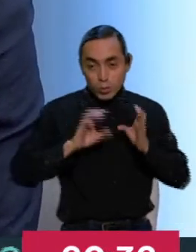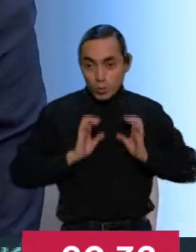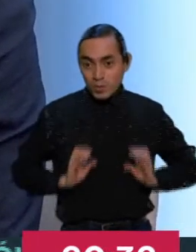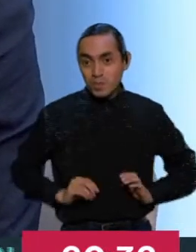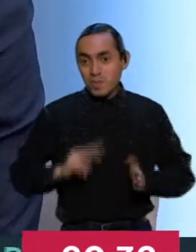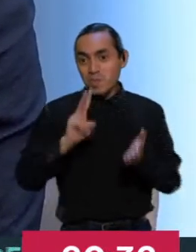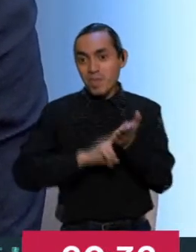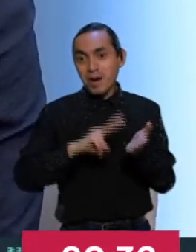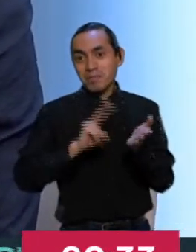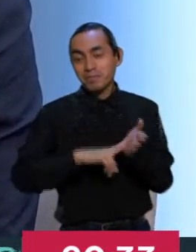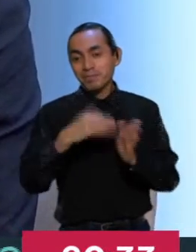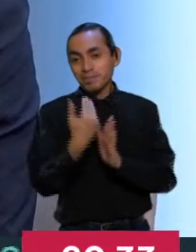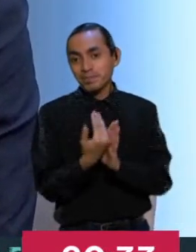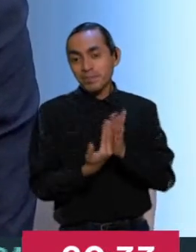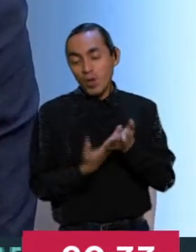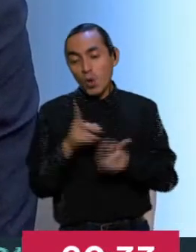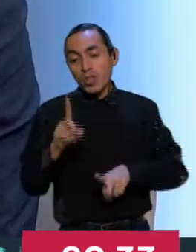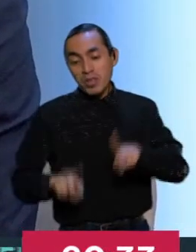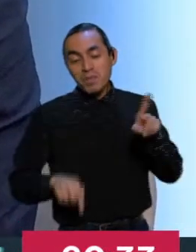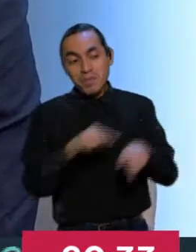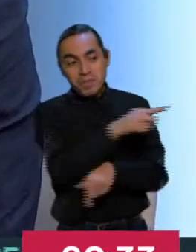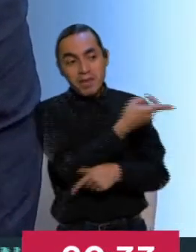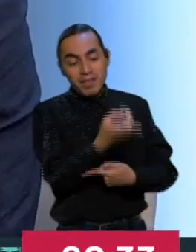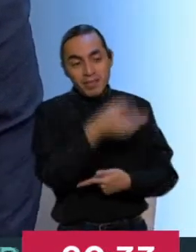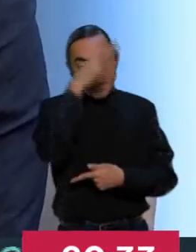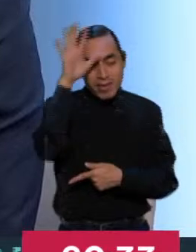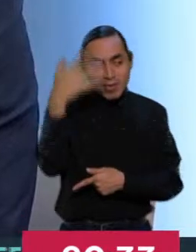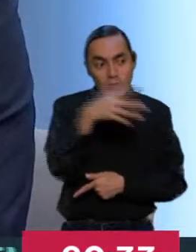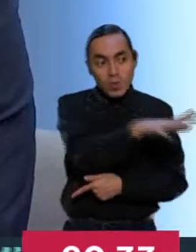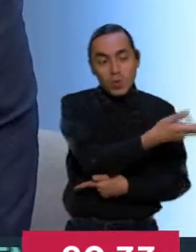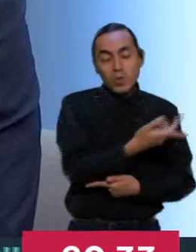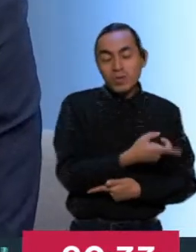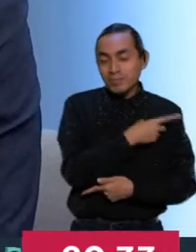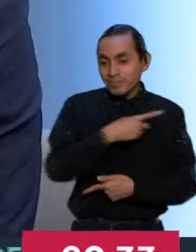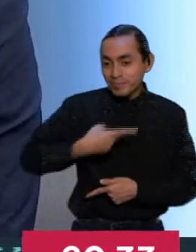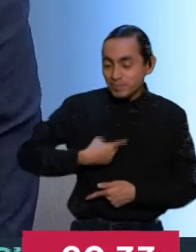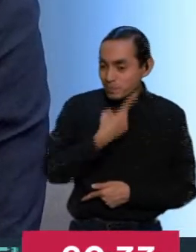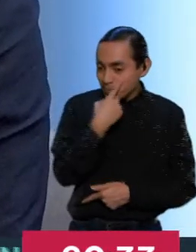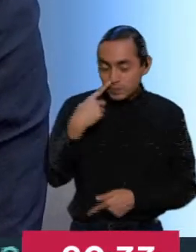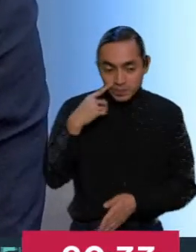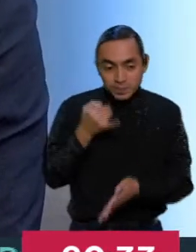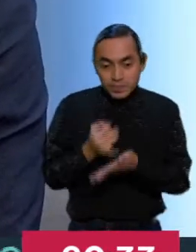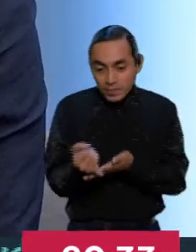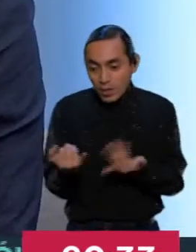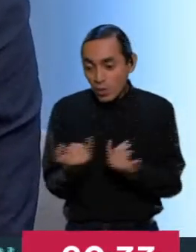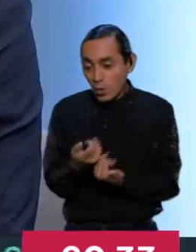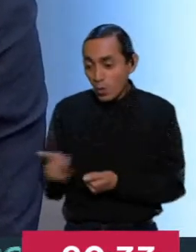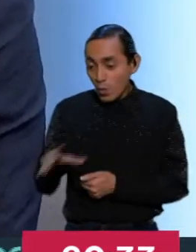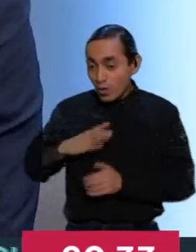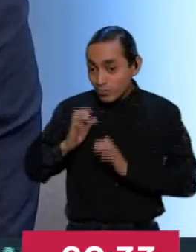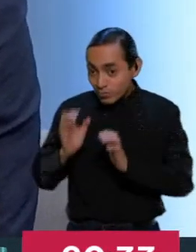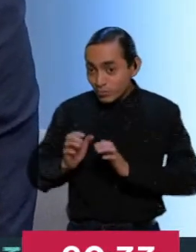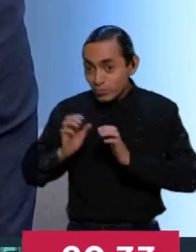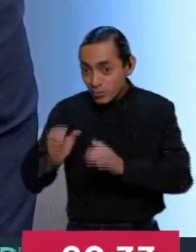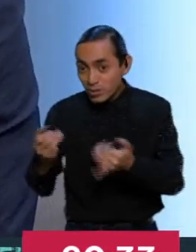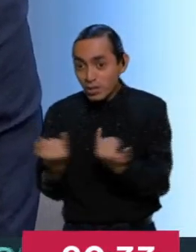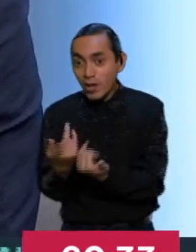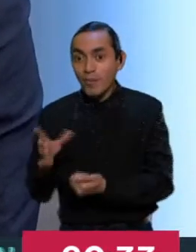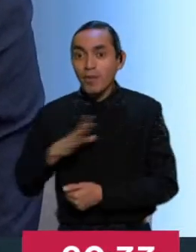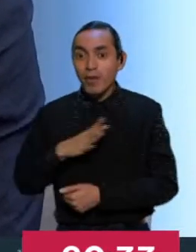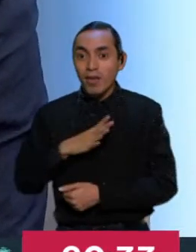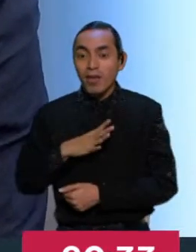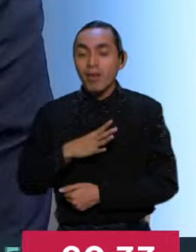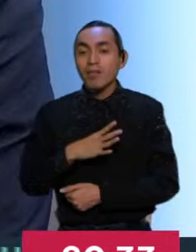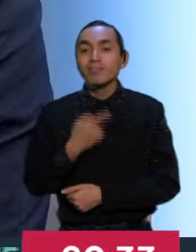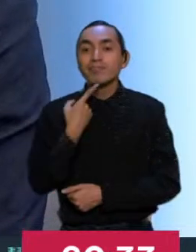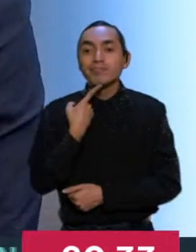o depende de la decisión de los adultos. Y si son objetos de protección, también son objetos de deseo sexual.